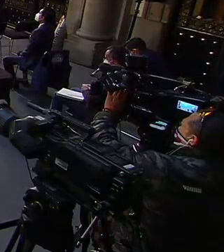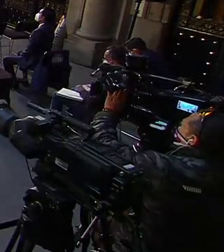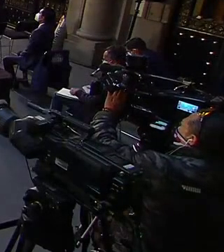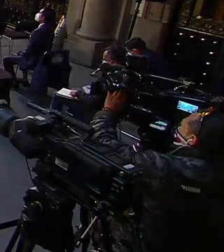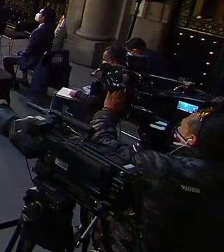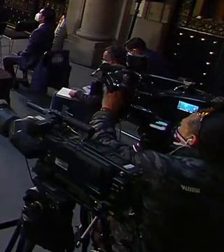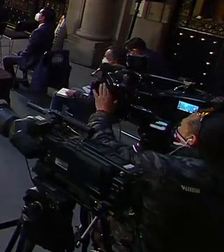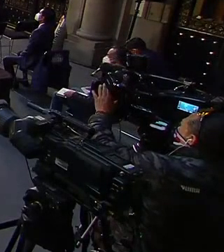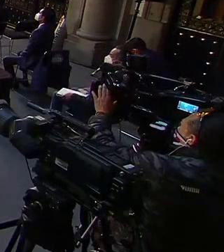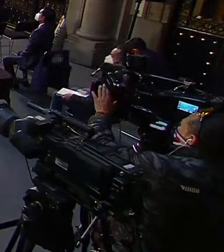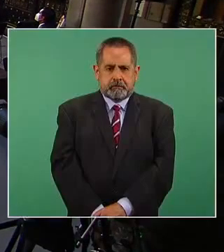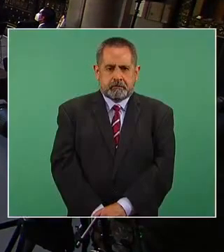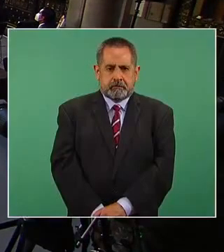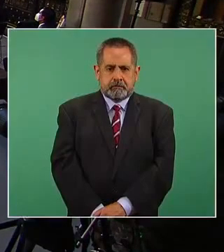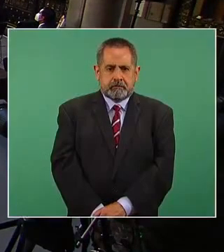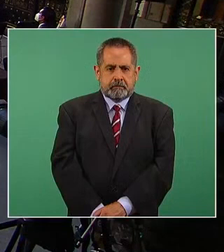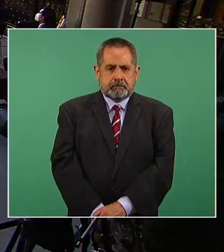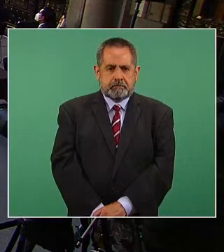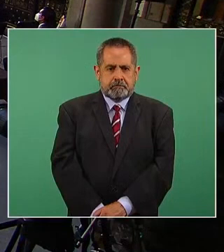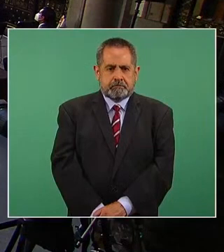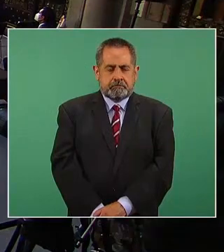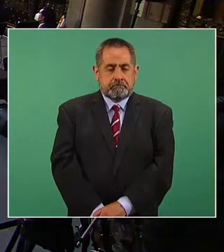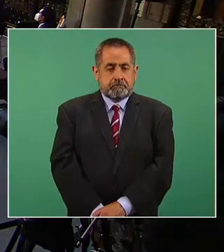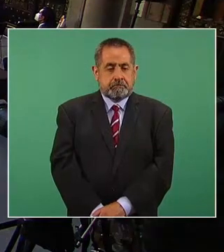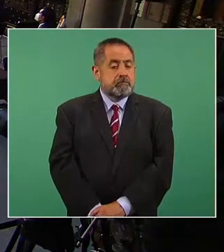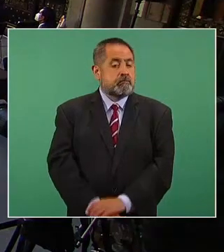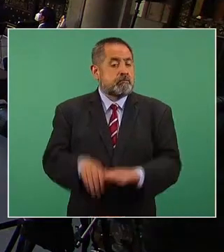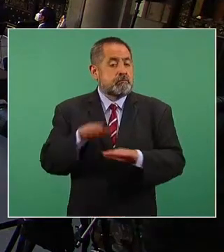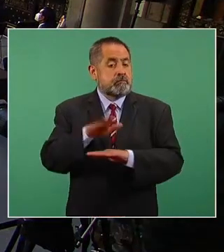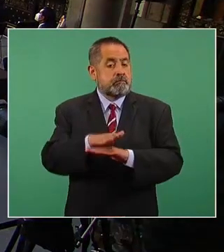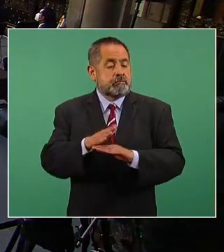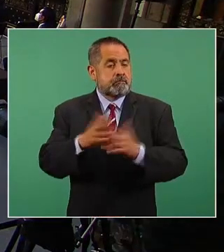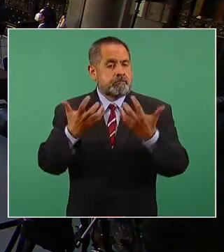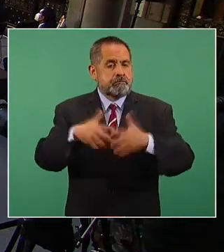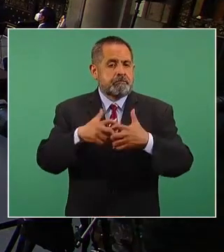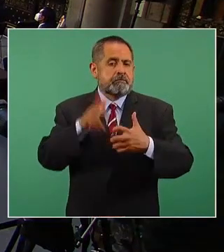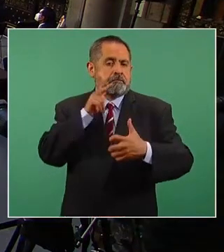Gobierno de México. Avance en la construcción de la refinería de